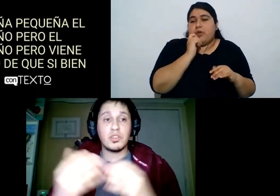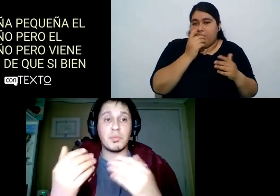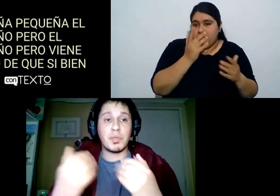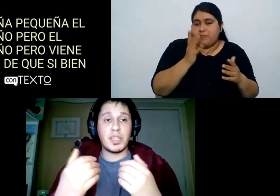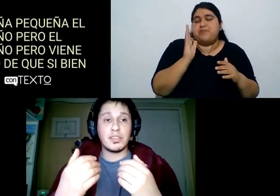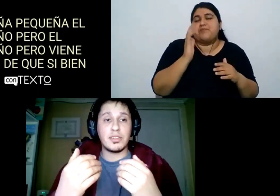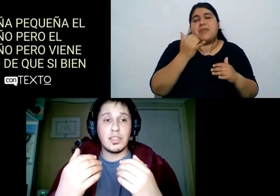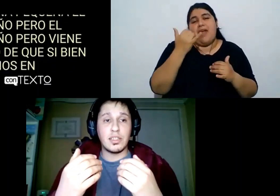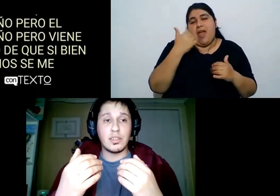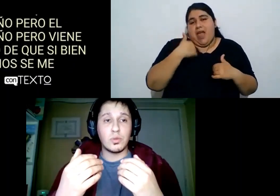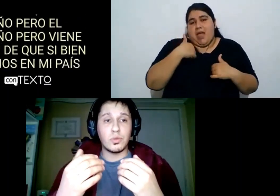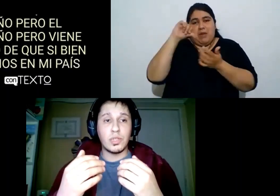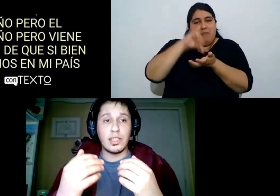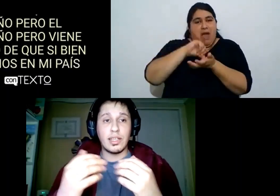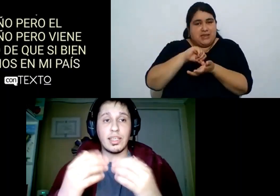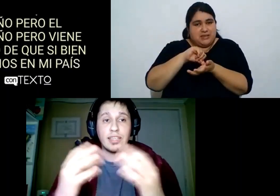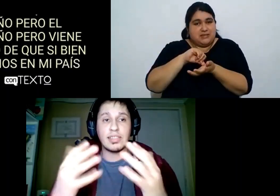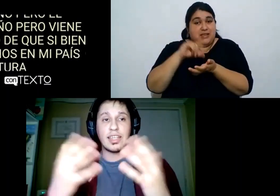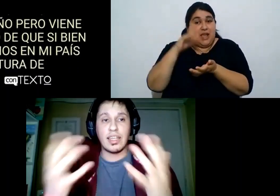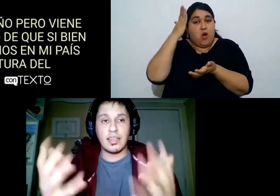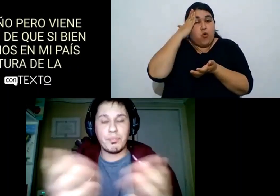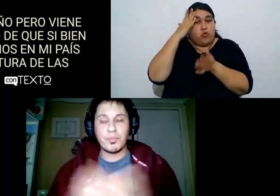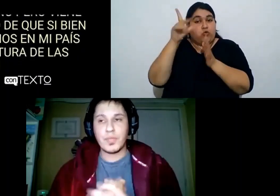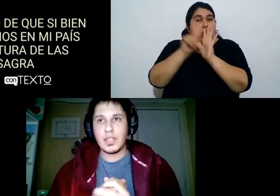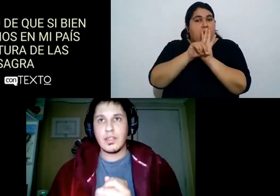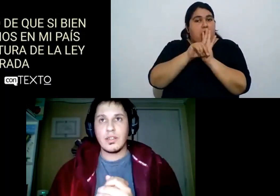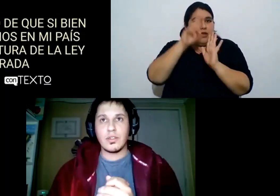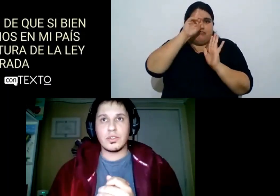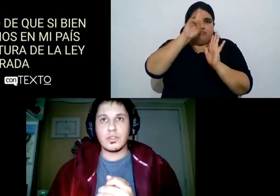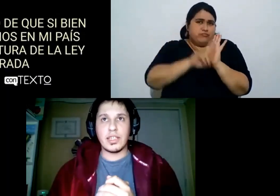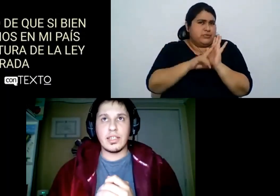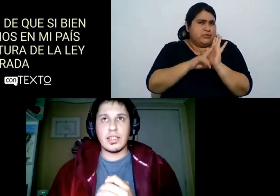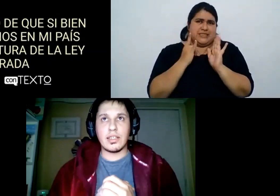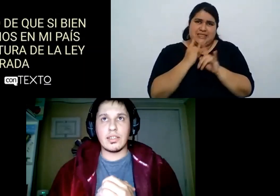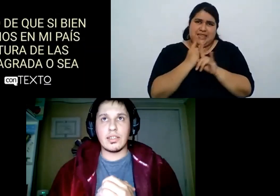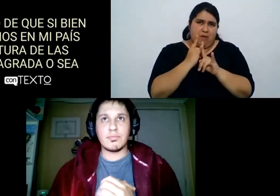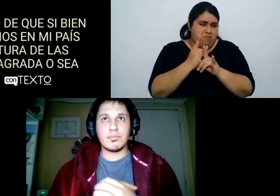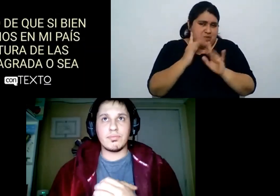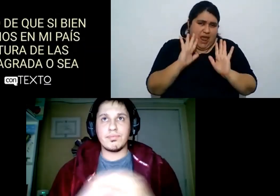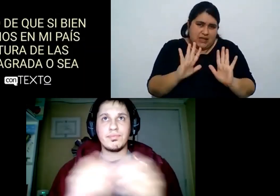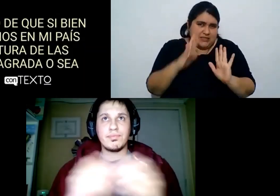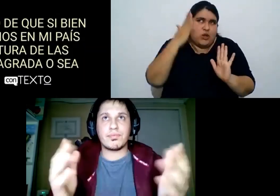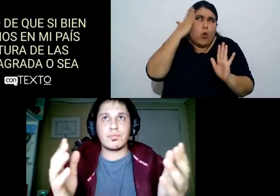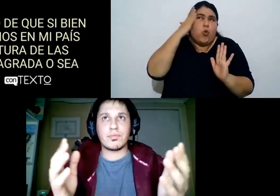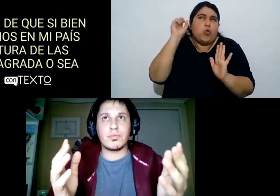al menos en mi país, la cultura de la ley es sagrada, o sea,